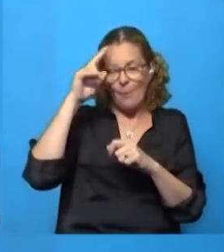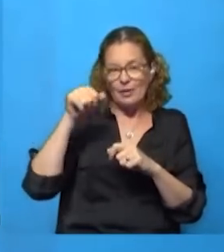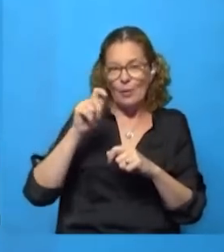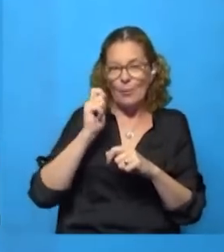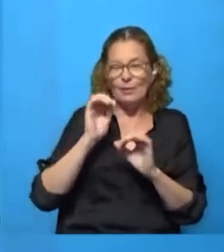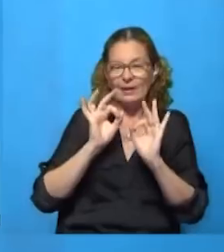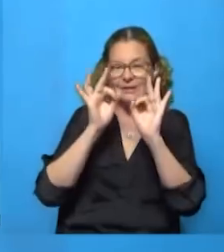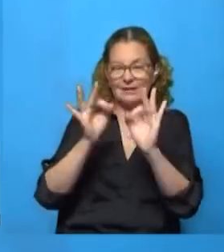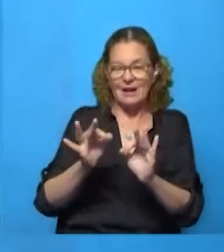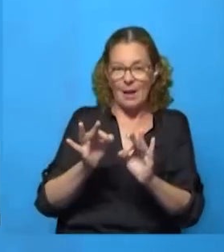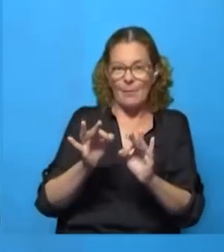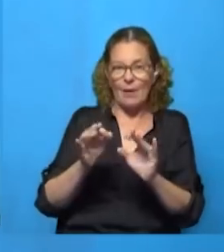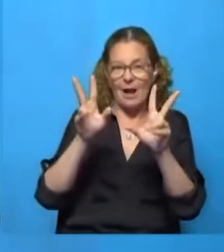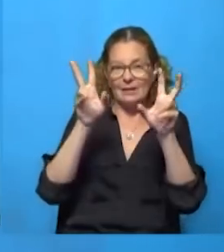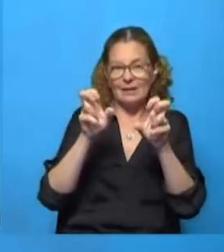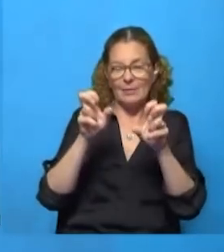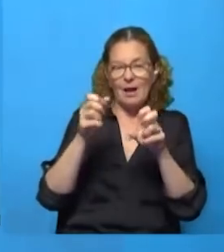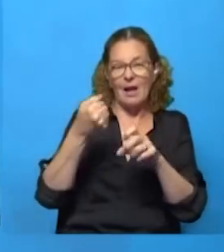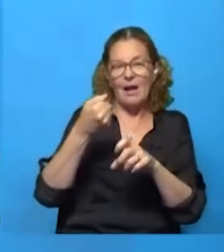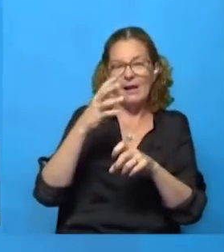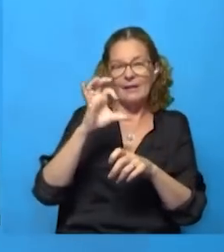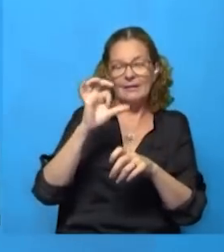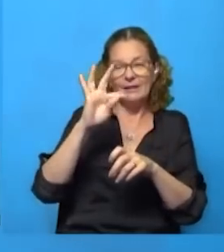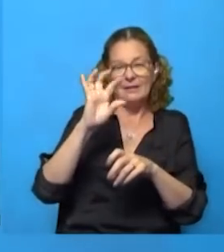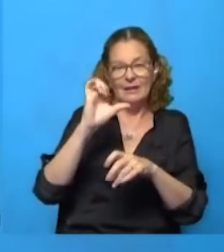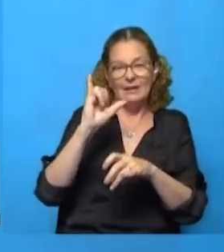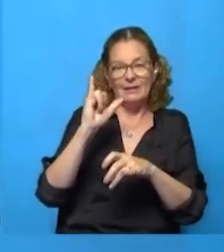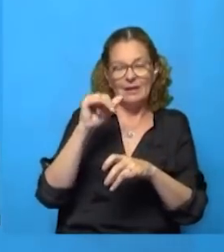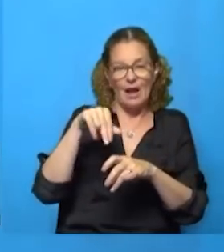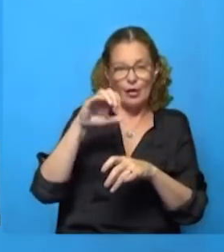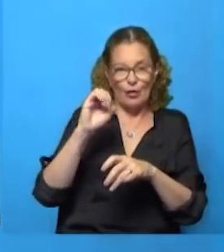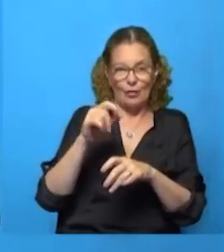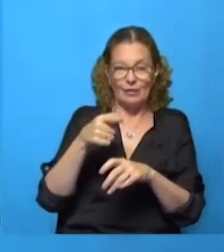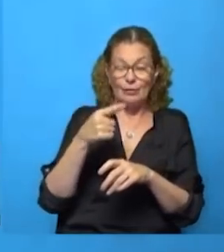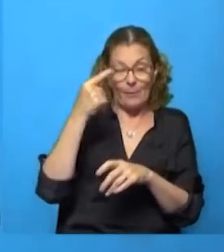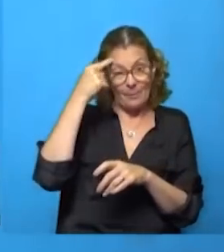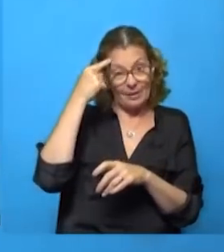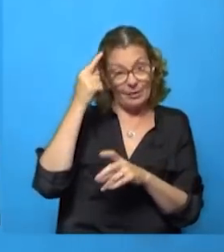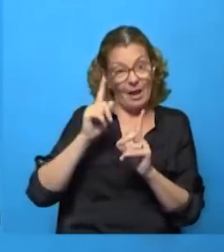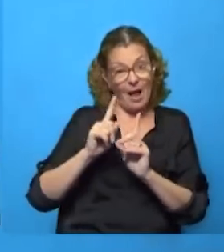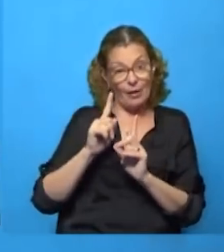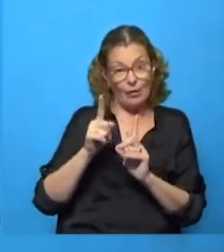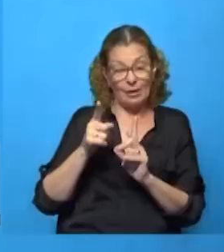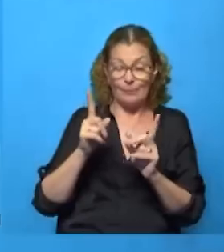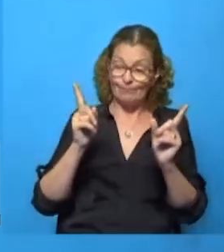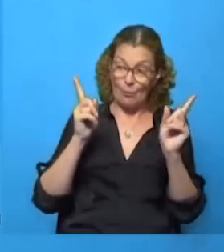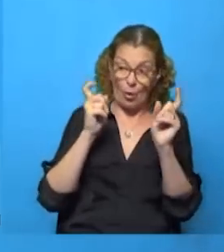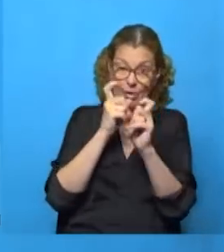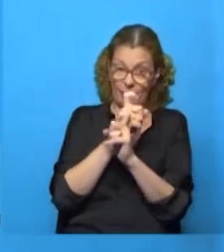bueno llegamos al caso asesiano el caso astesiano creo que es un caso complejo